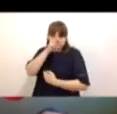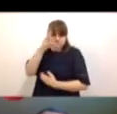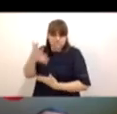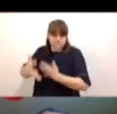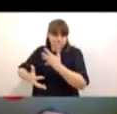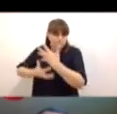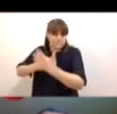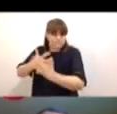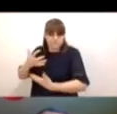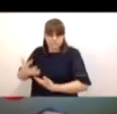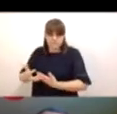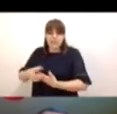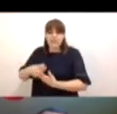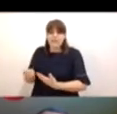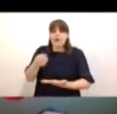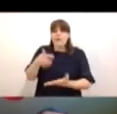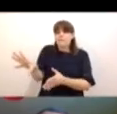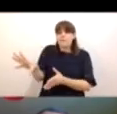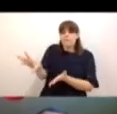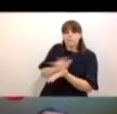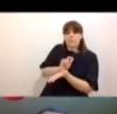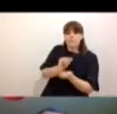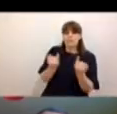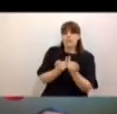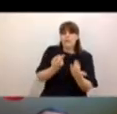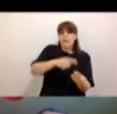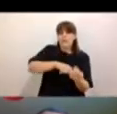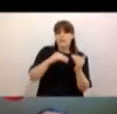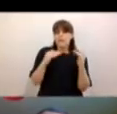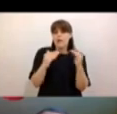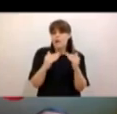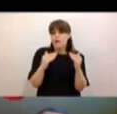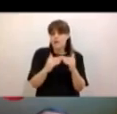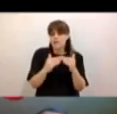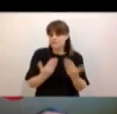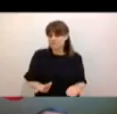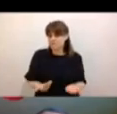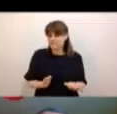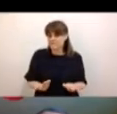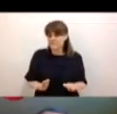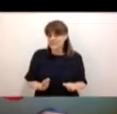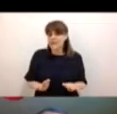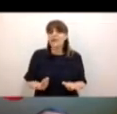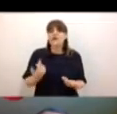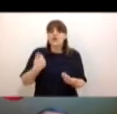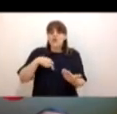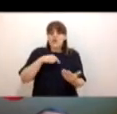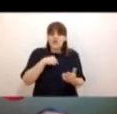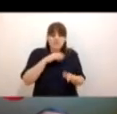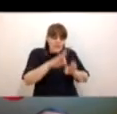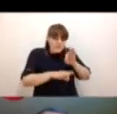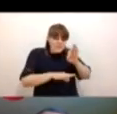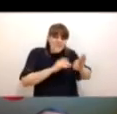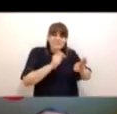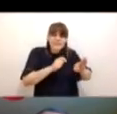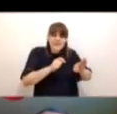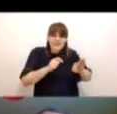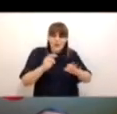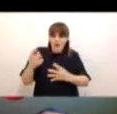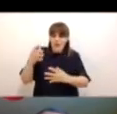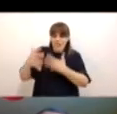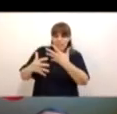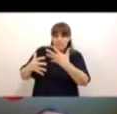la crianza con ternura creo que es justamente cómo rompemos la transmisión de la violencia y cómo construimos una sociedad más